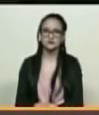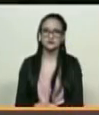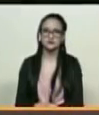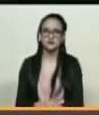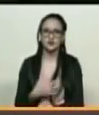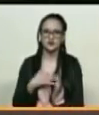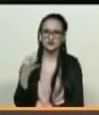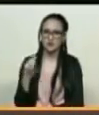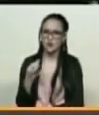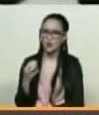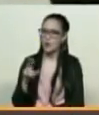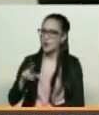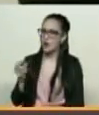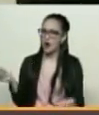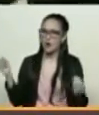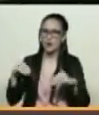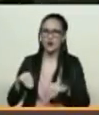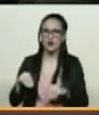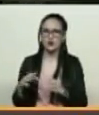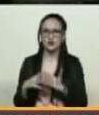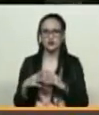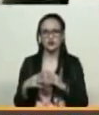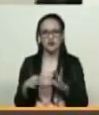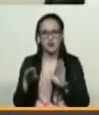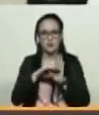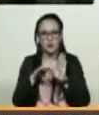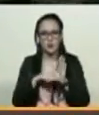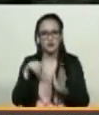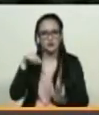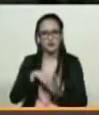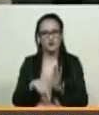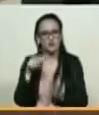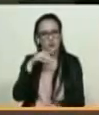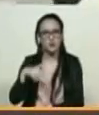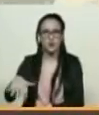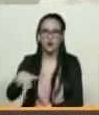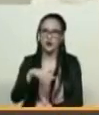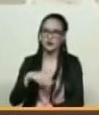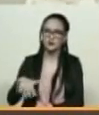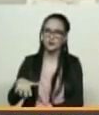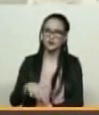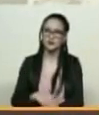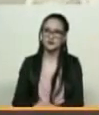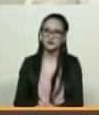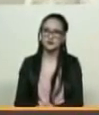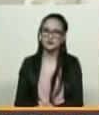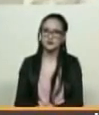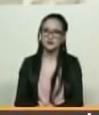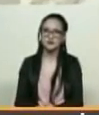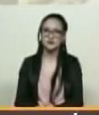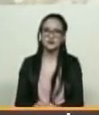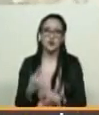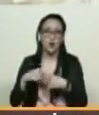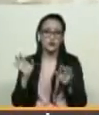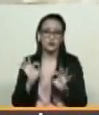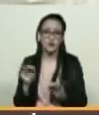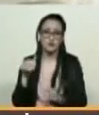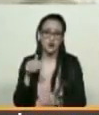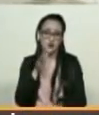estar de acuerdo en las propuestas profundas al pueblo de Venezuela. Pero no hay otra alternativa que el